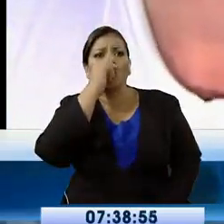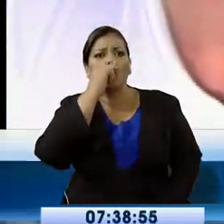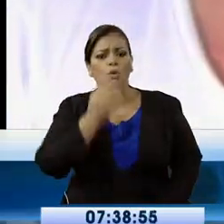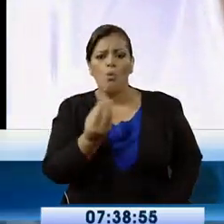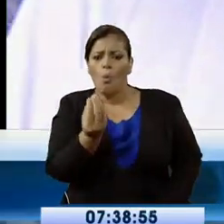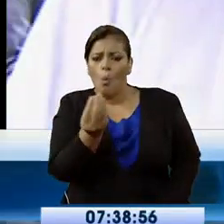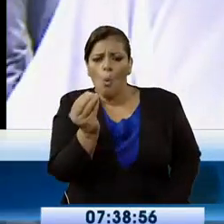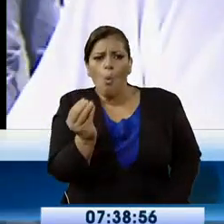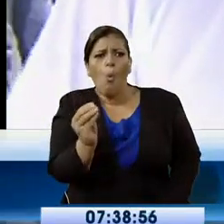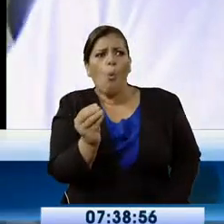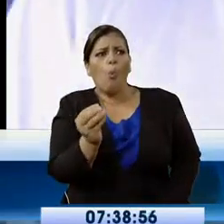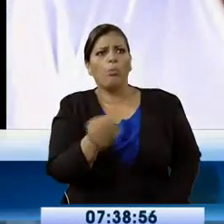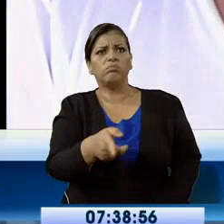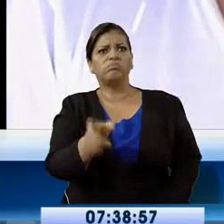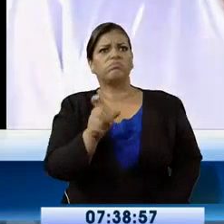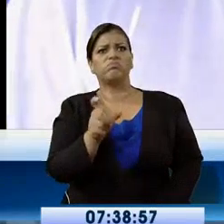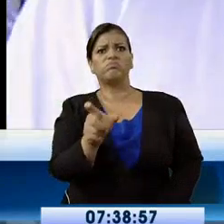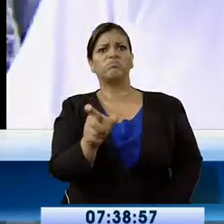licencia, sin papel.